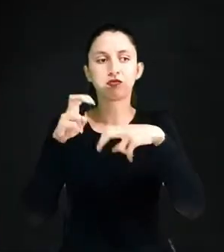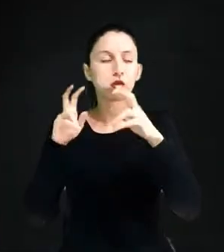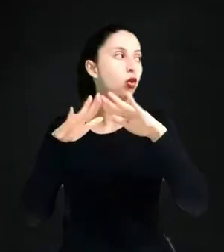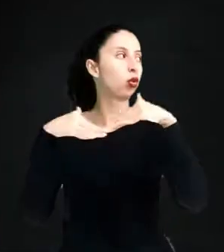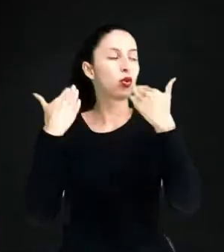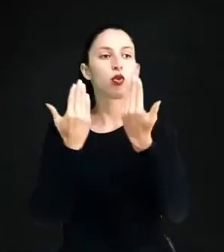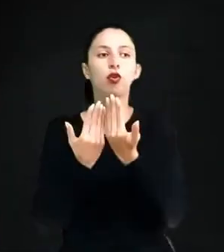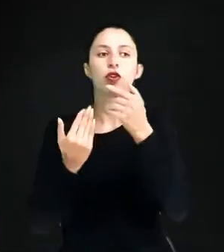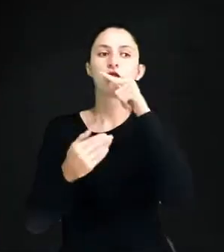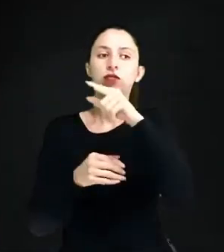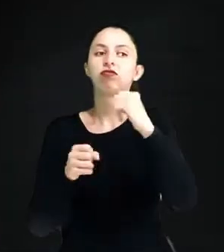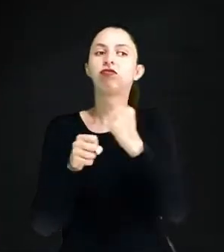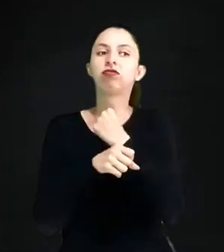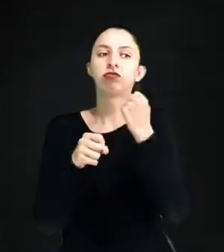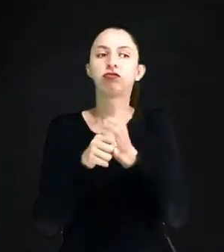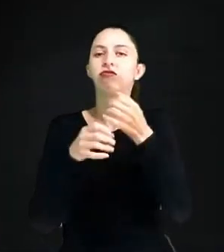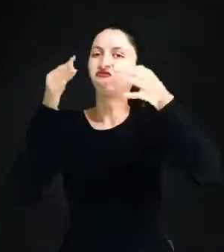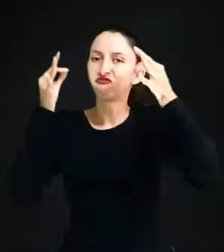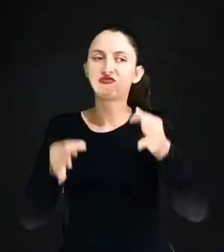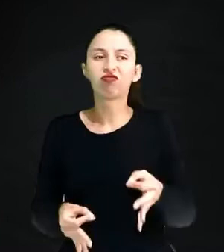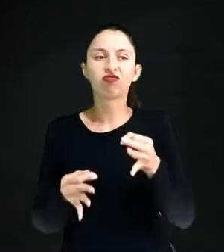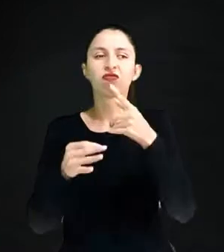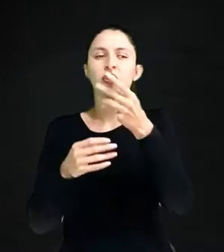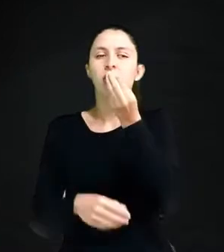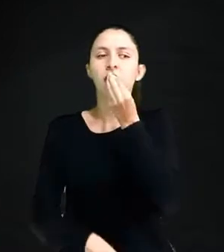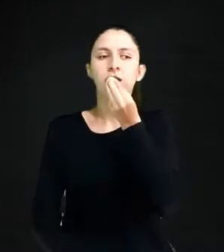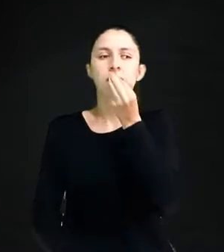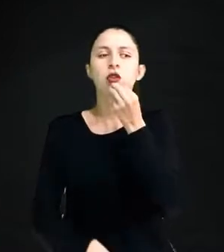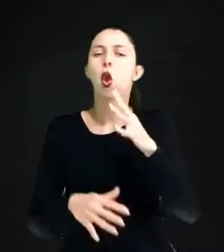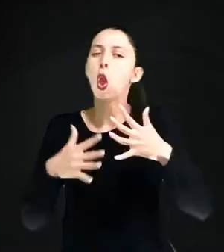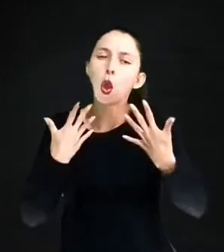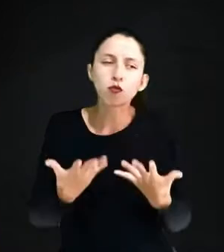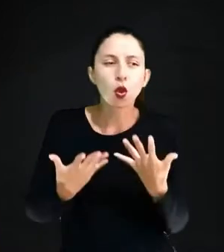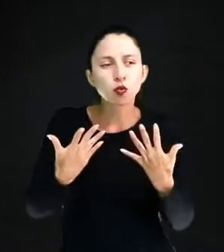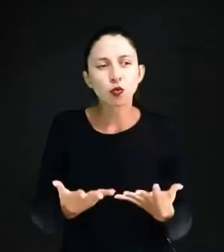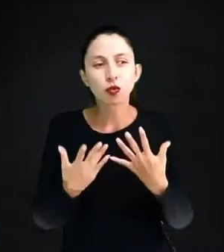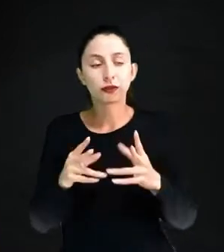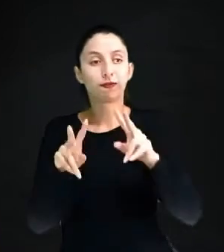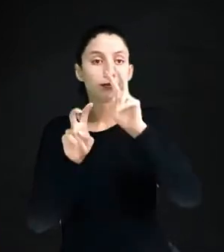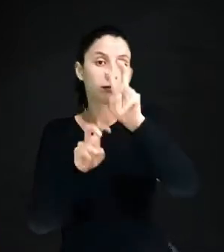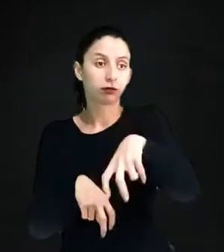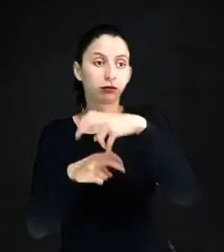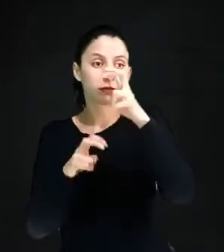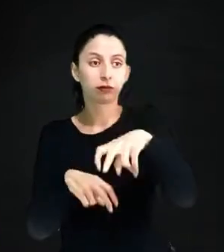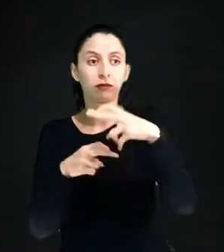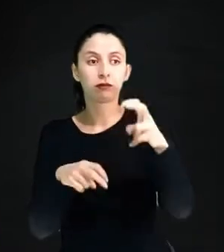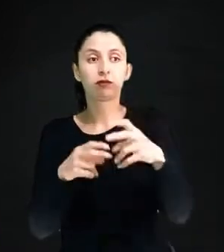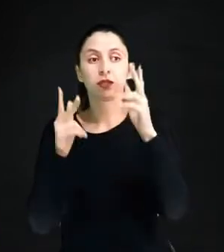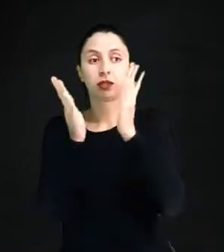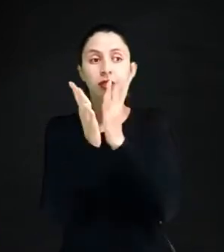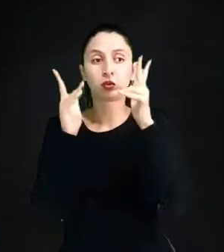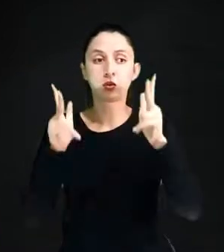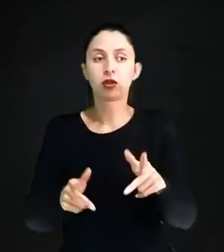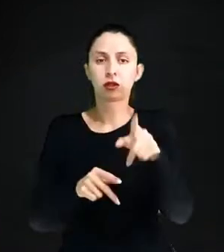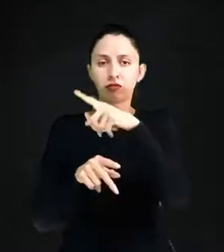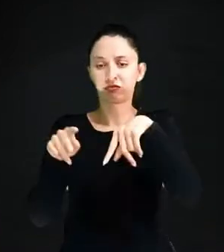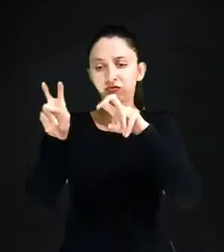la que dio inicio a trabajar un poco más el tema de seguridad alimentaria. ¿Cómo pueden proveer unas